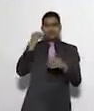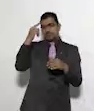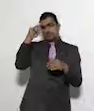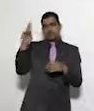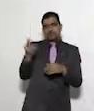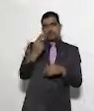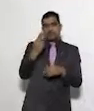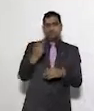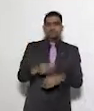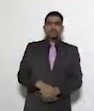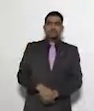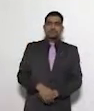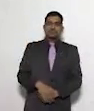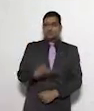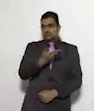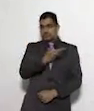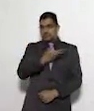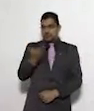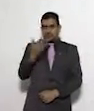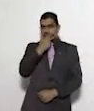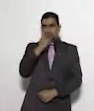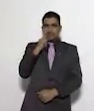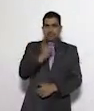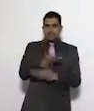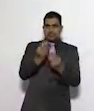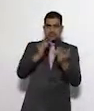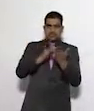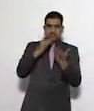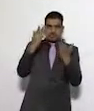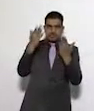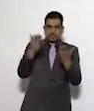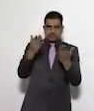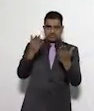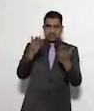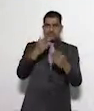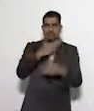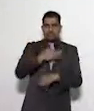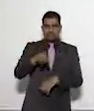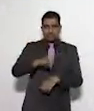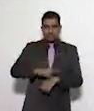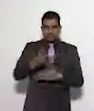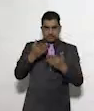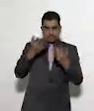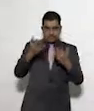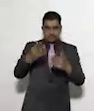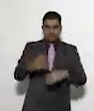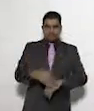UNAM. A todas y todos ustedes, muchas gracias. Buenos días.